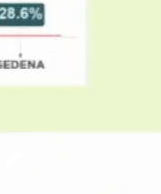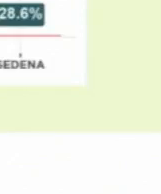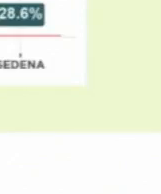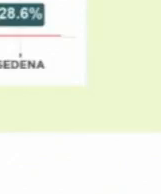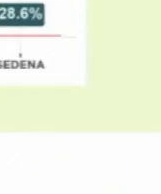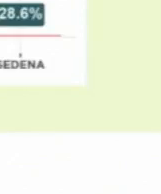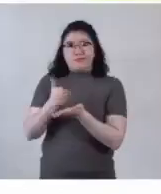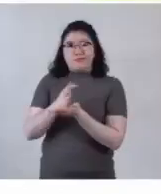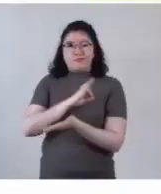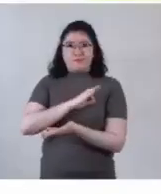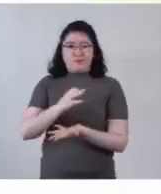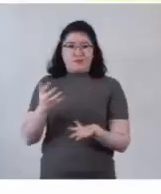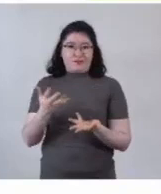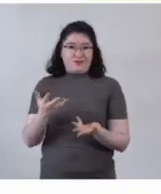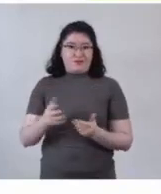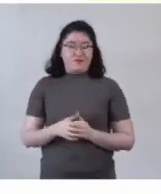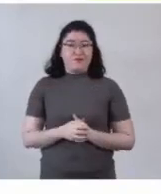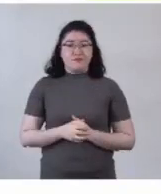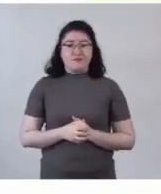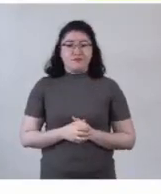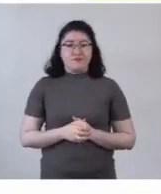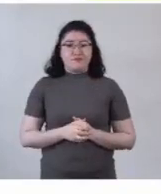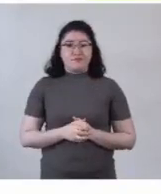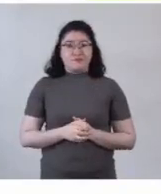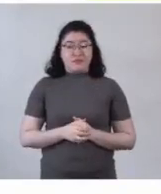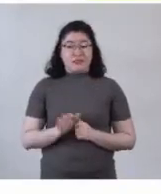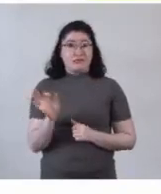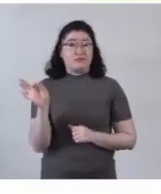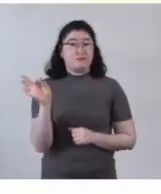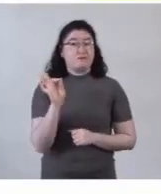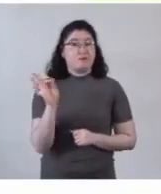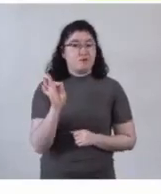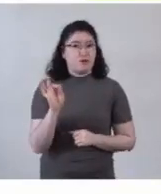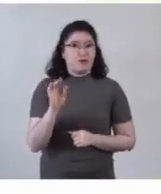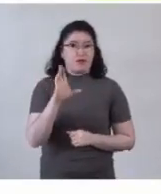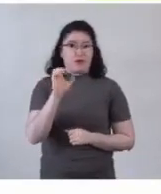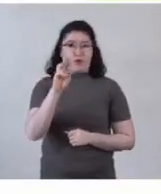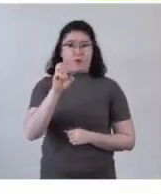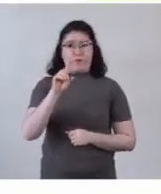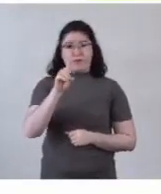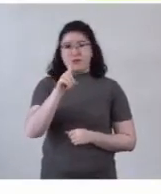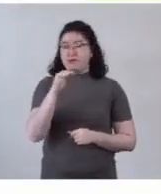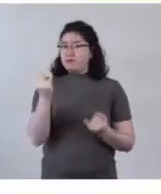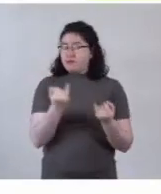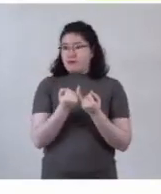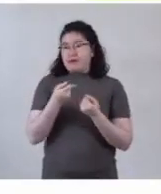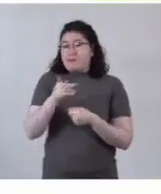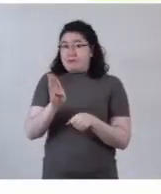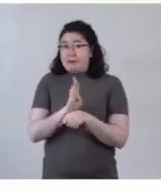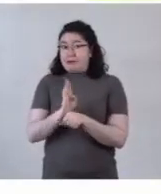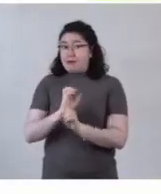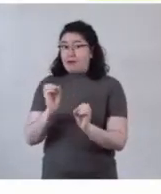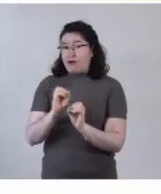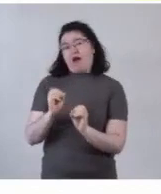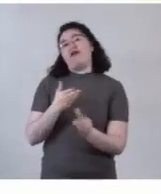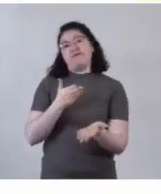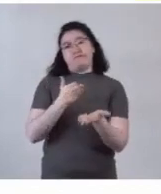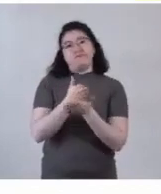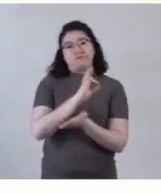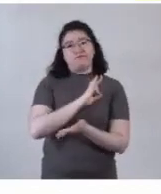puedan entrar al hospital cualquier persona con sospecha de COVID, aunque no tenga la derechohabiencia del IMSS.